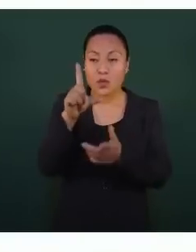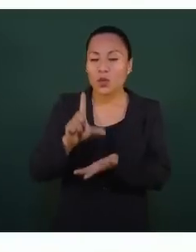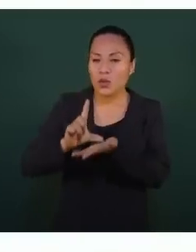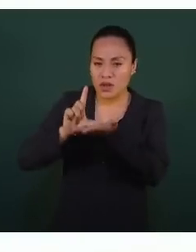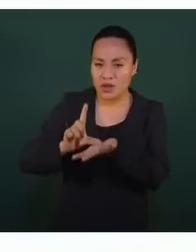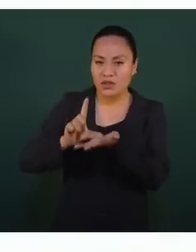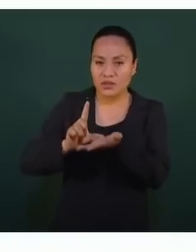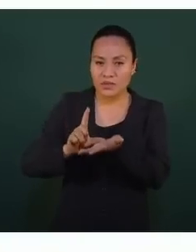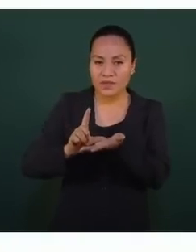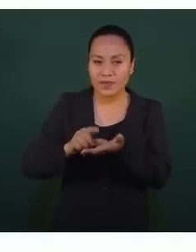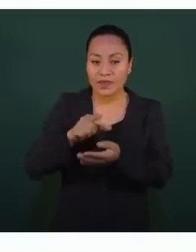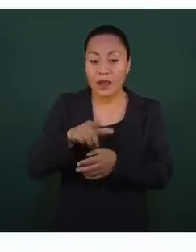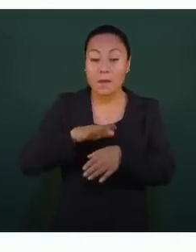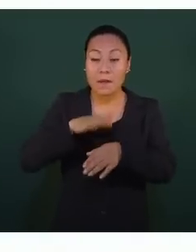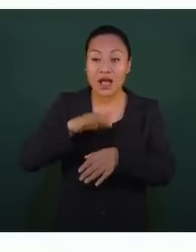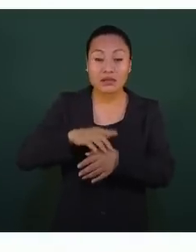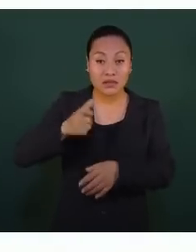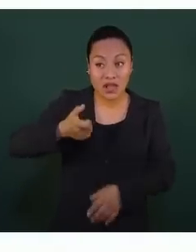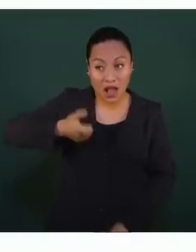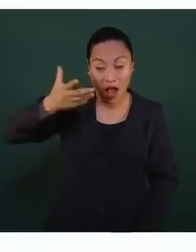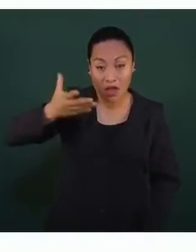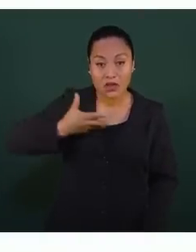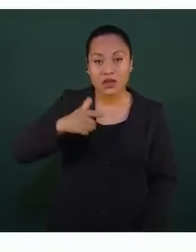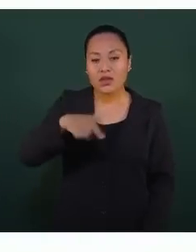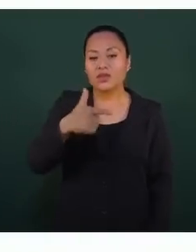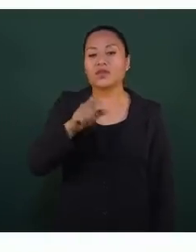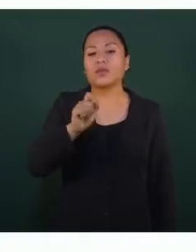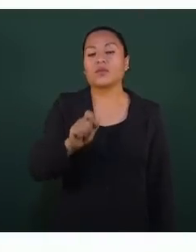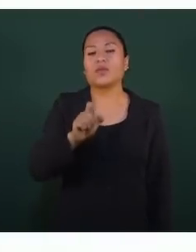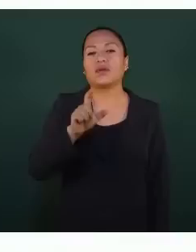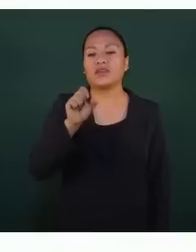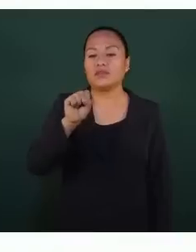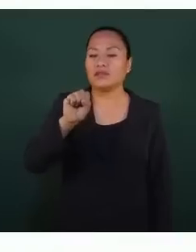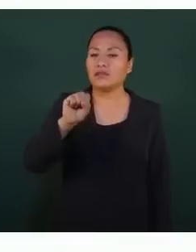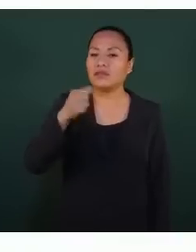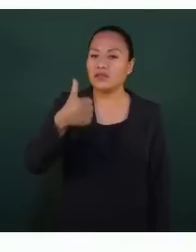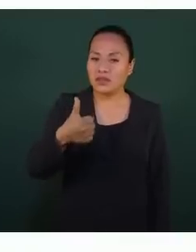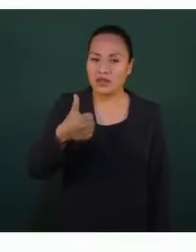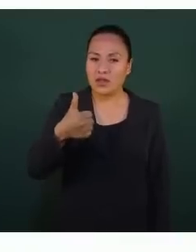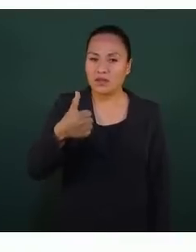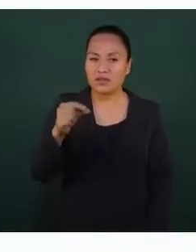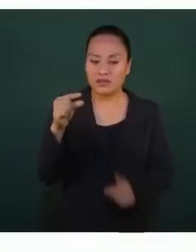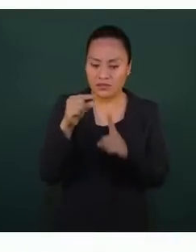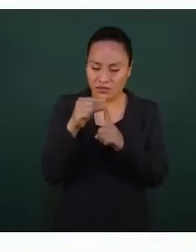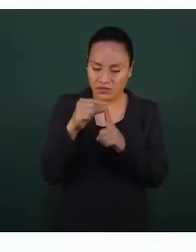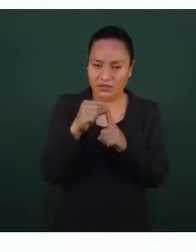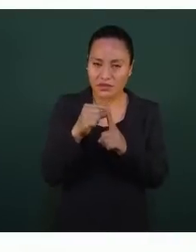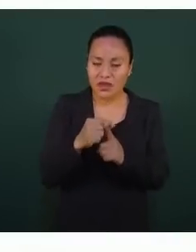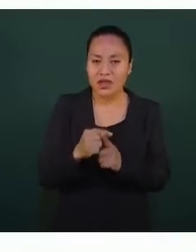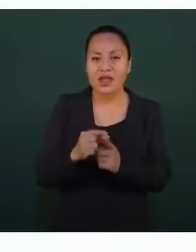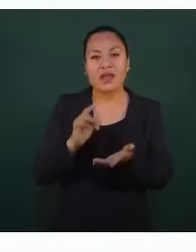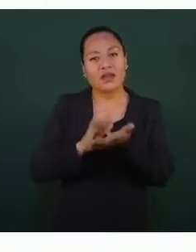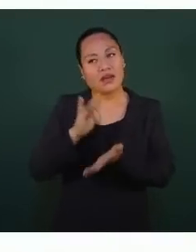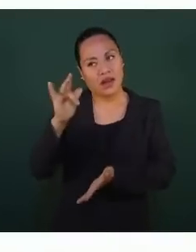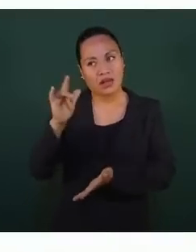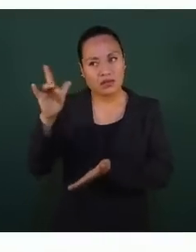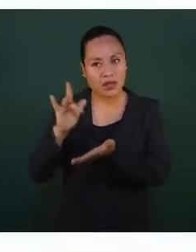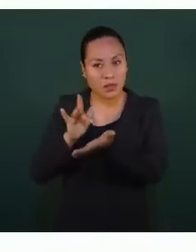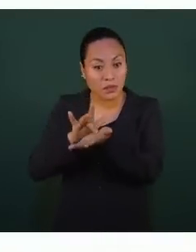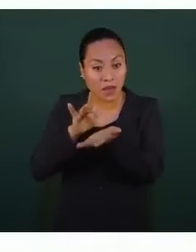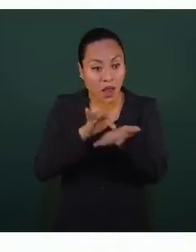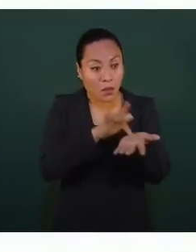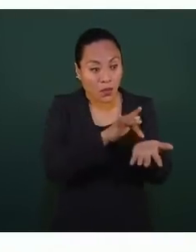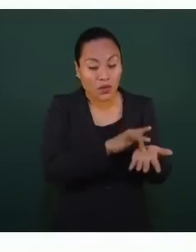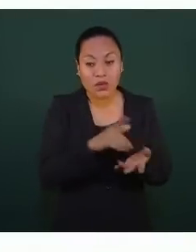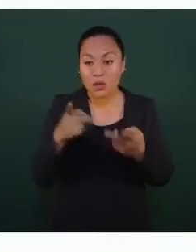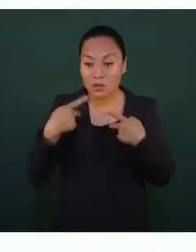litro, cuando el precio máximo es de 12 pesos 66 centavos. Gracias por ese apoyo a los